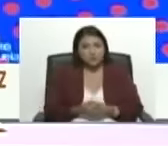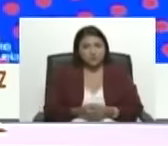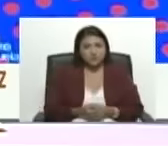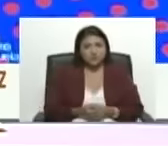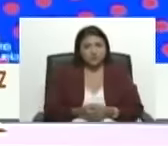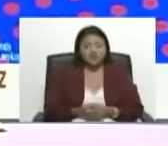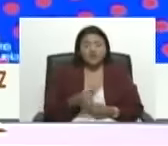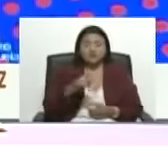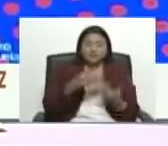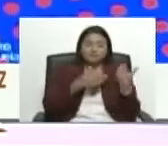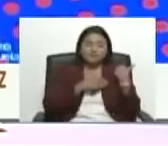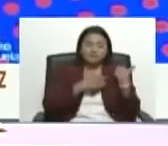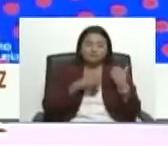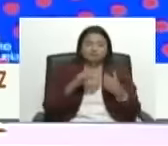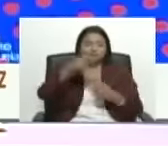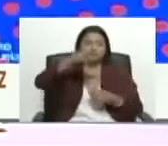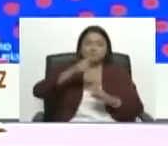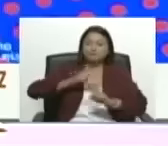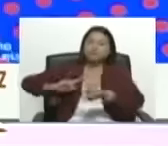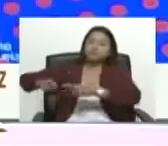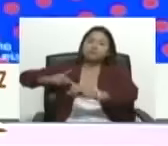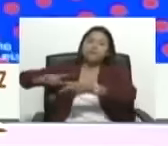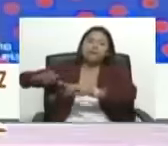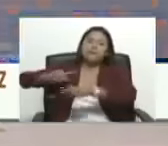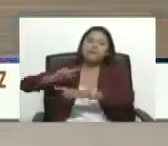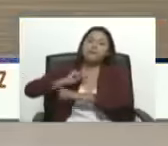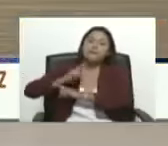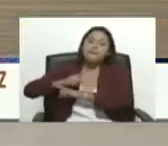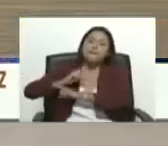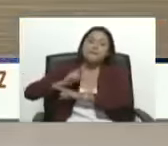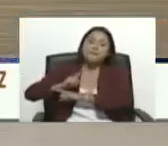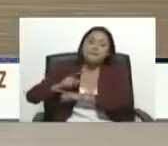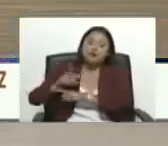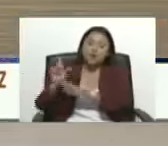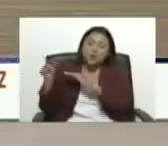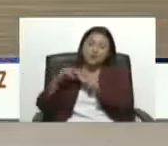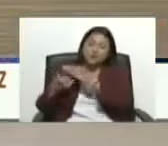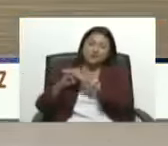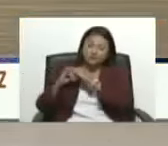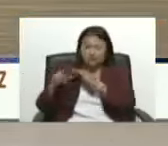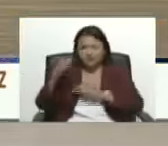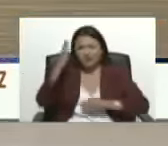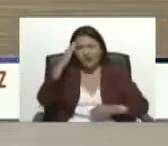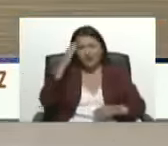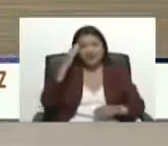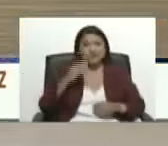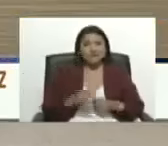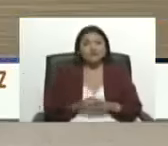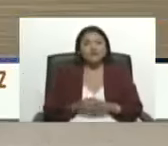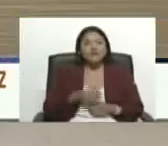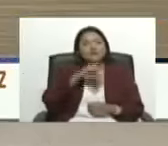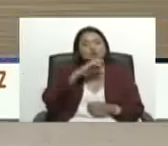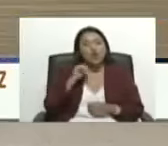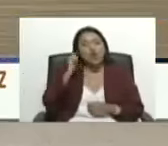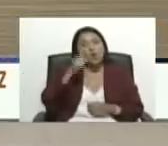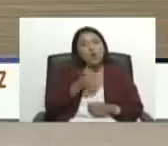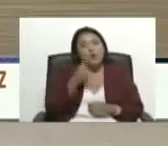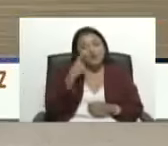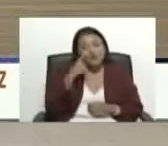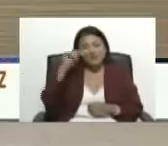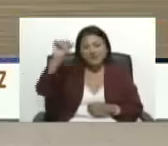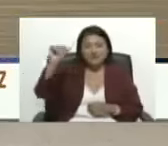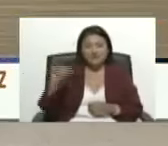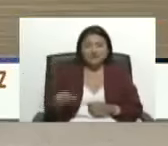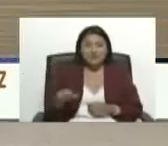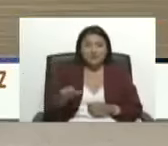mandador hoy de Guyana. Ustedes saben que hay toda una serie de historias recientes que hemos visto,